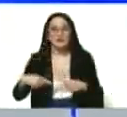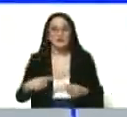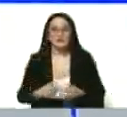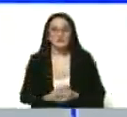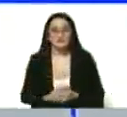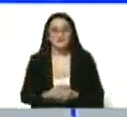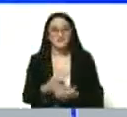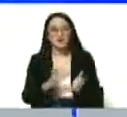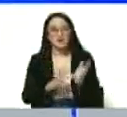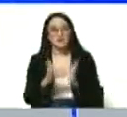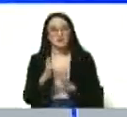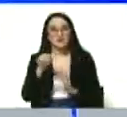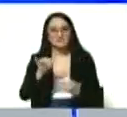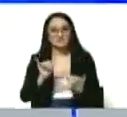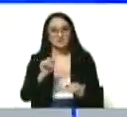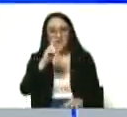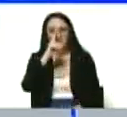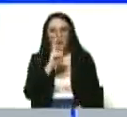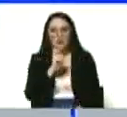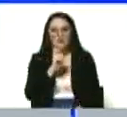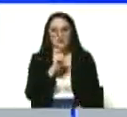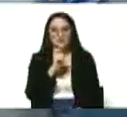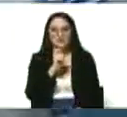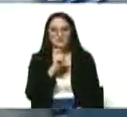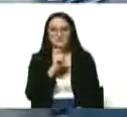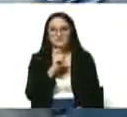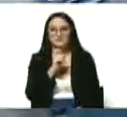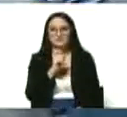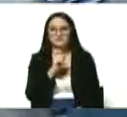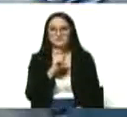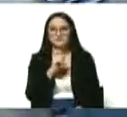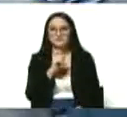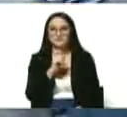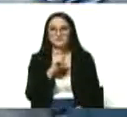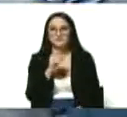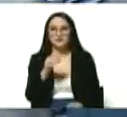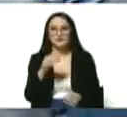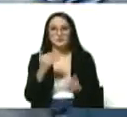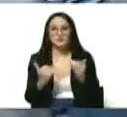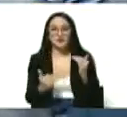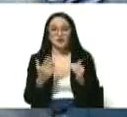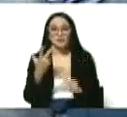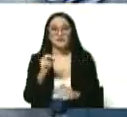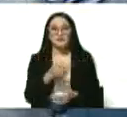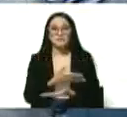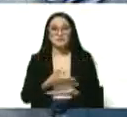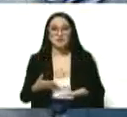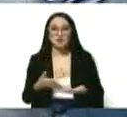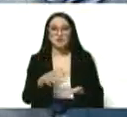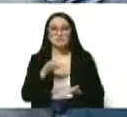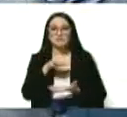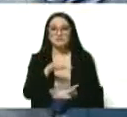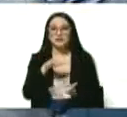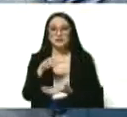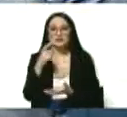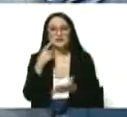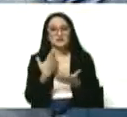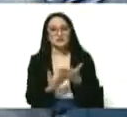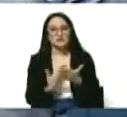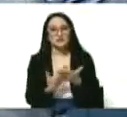el mes de abril de ese mismo año, la demanda se desplomó a 20 millones de barriles, donde fuimos